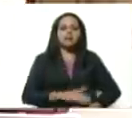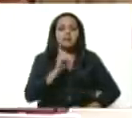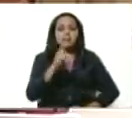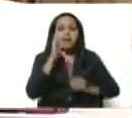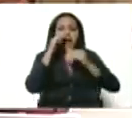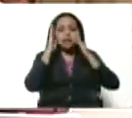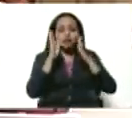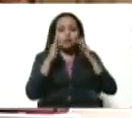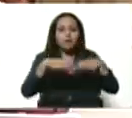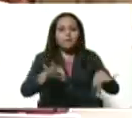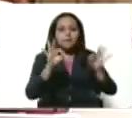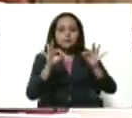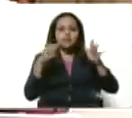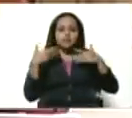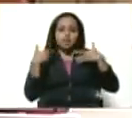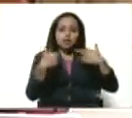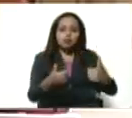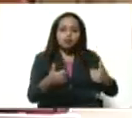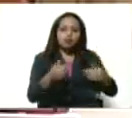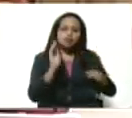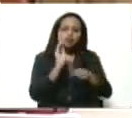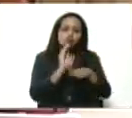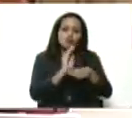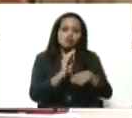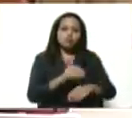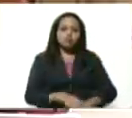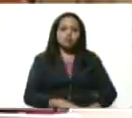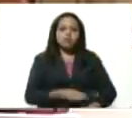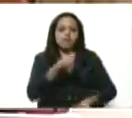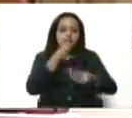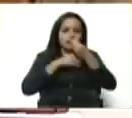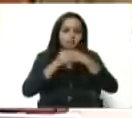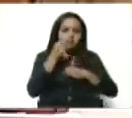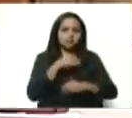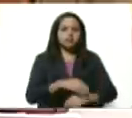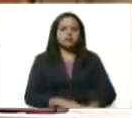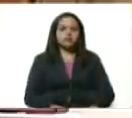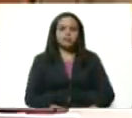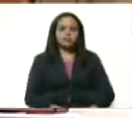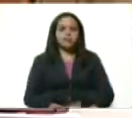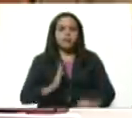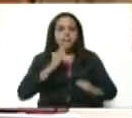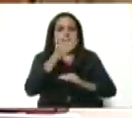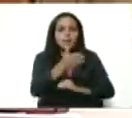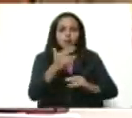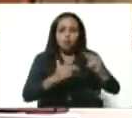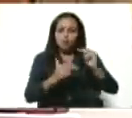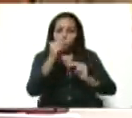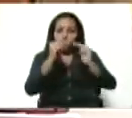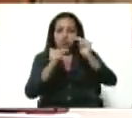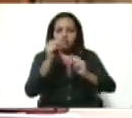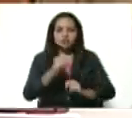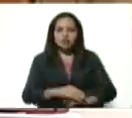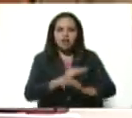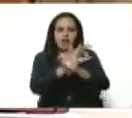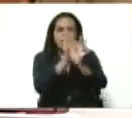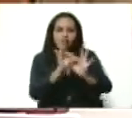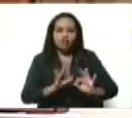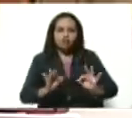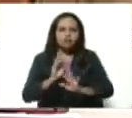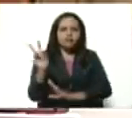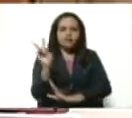especiales en salud seguridad y alimentación vamos construyendo la fórmula